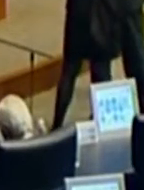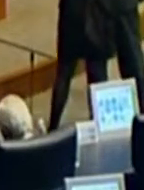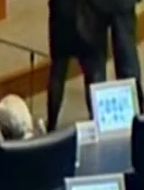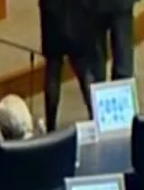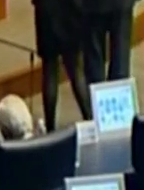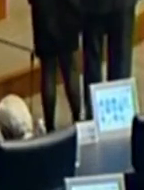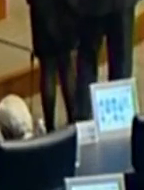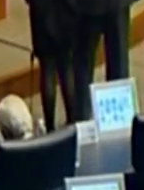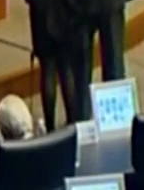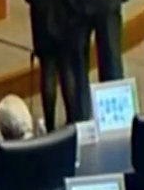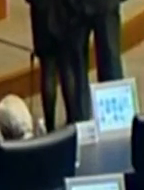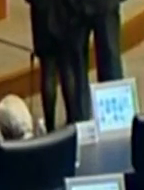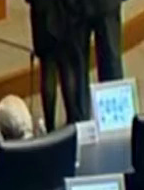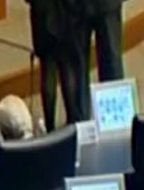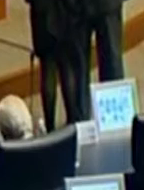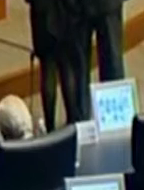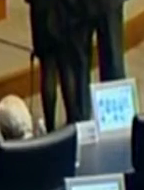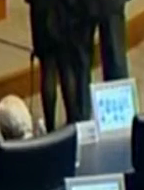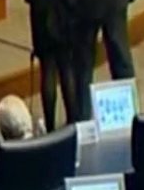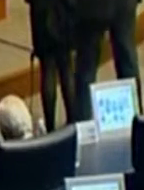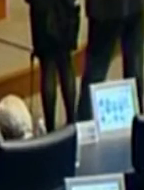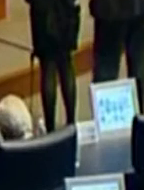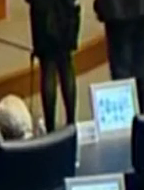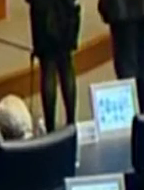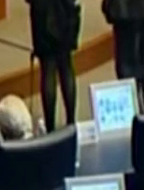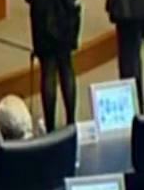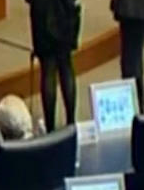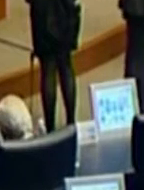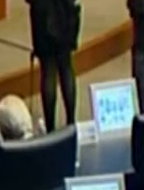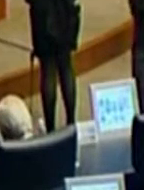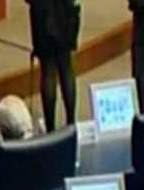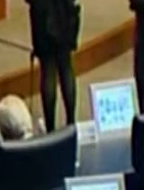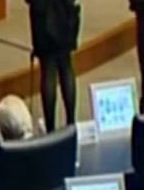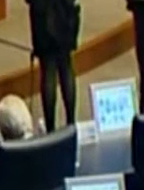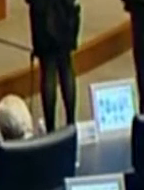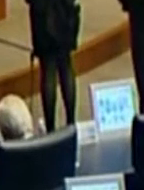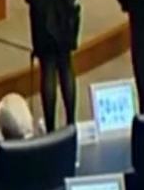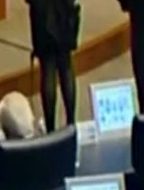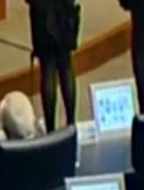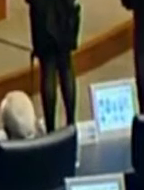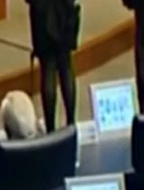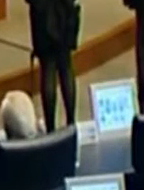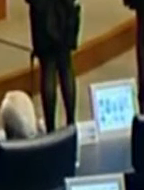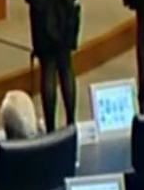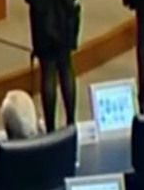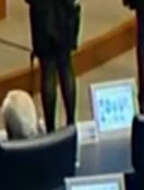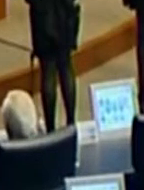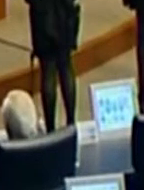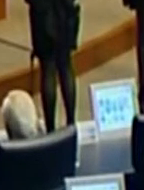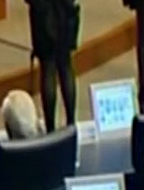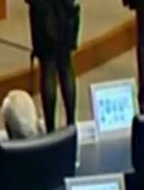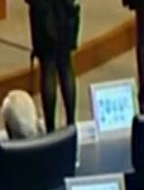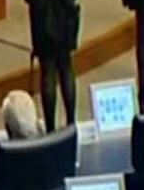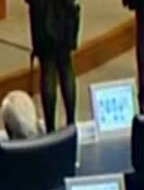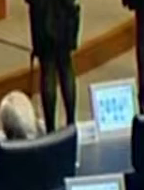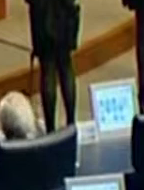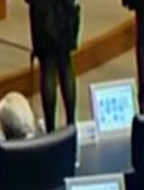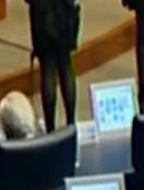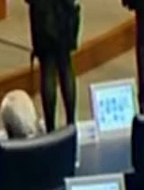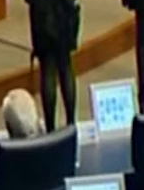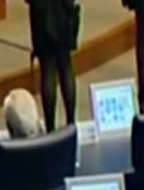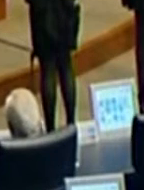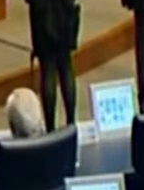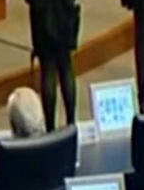Cuando alguien te entrega su confianza, a lo menos que estás obligado es a